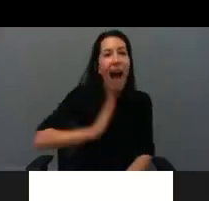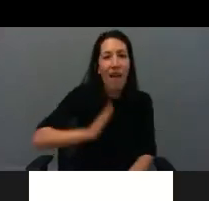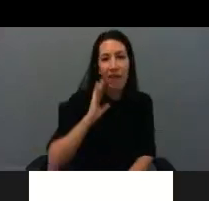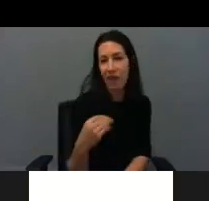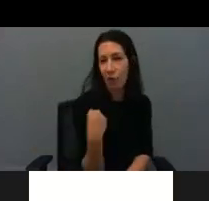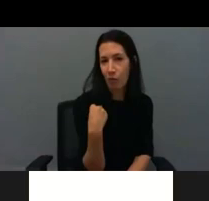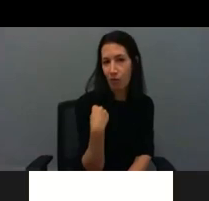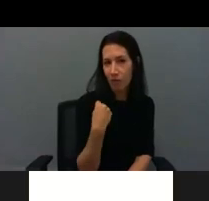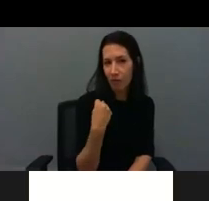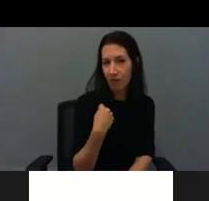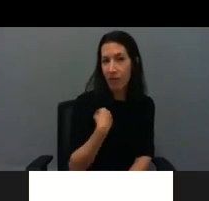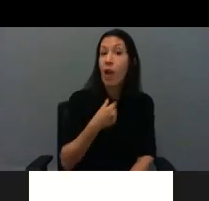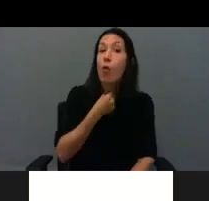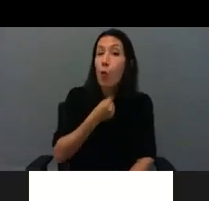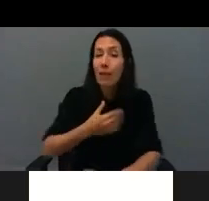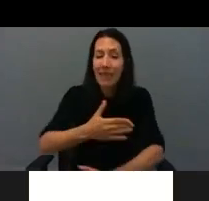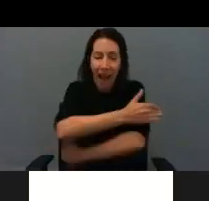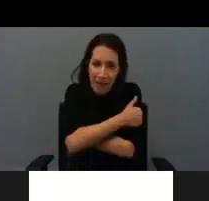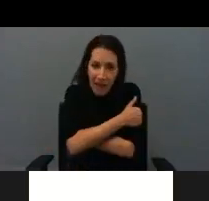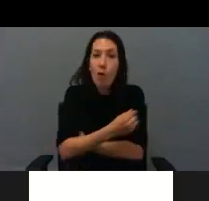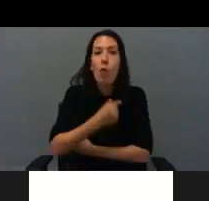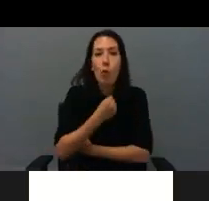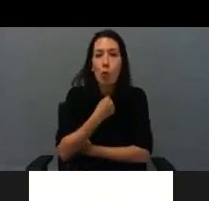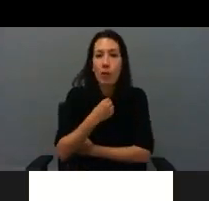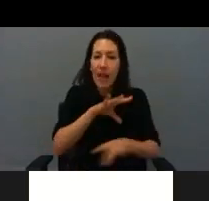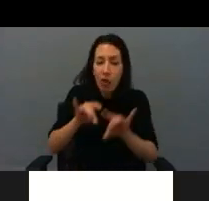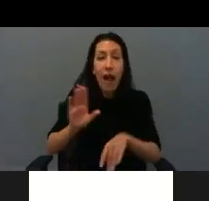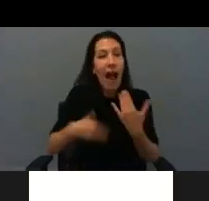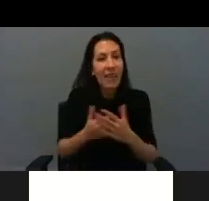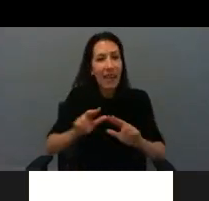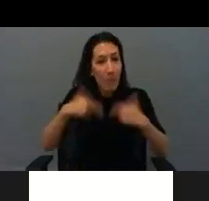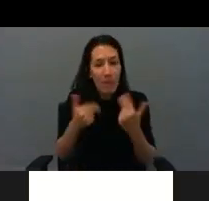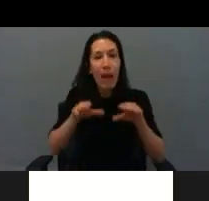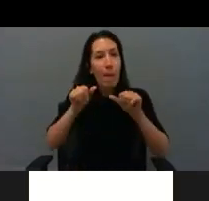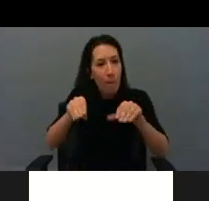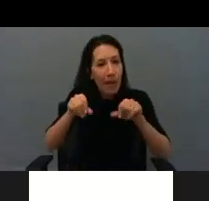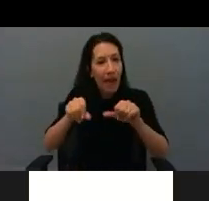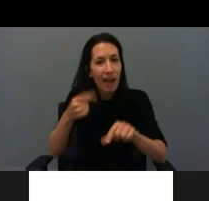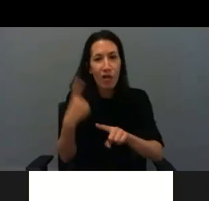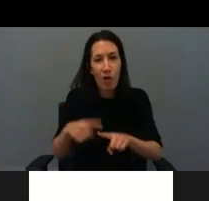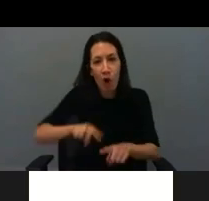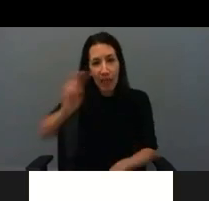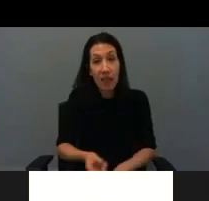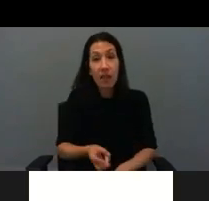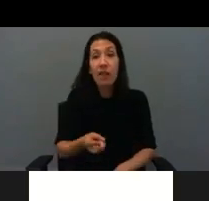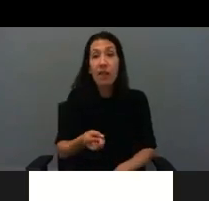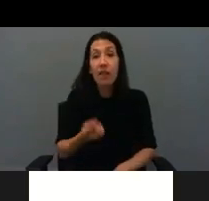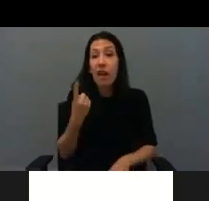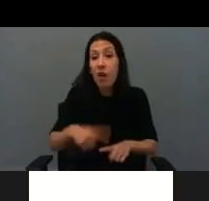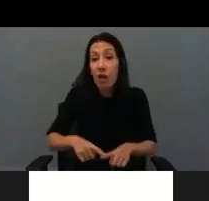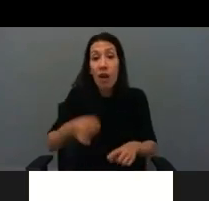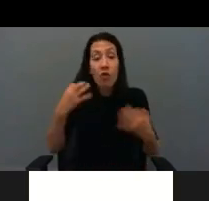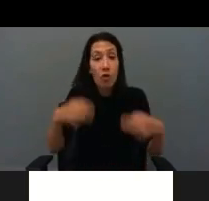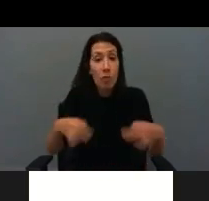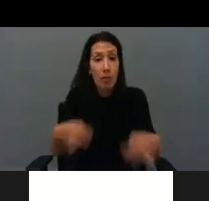busca que la abracen, que la toquen, que le haga masajes, cosas que normalmente alguien no le